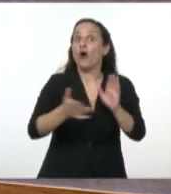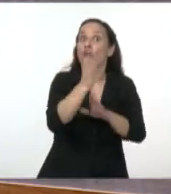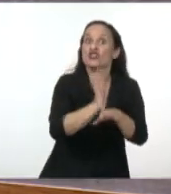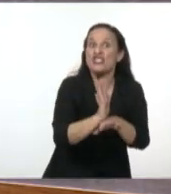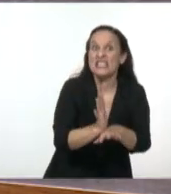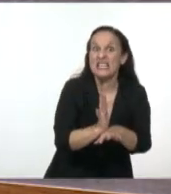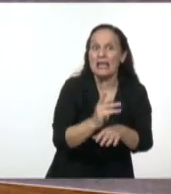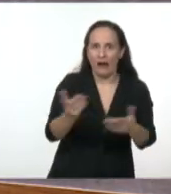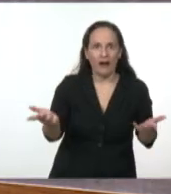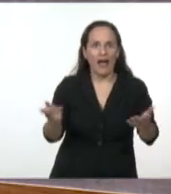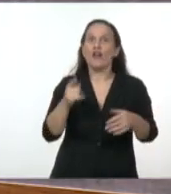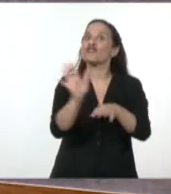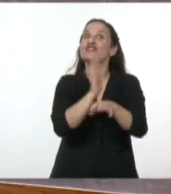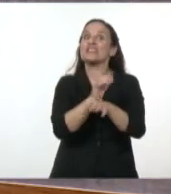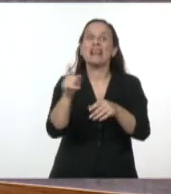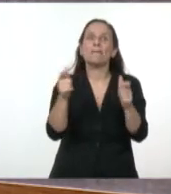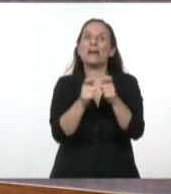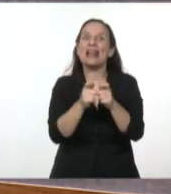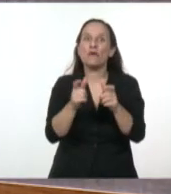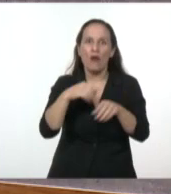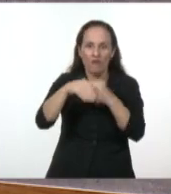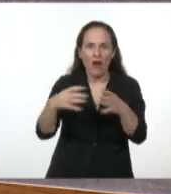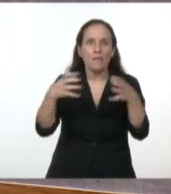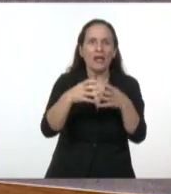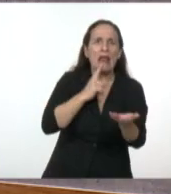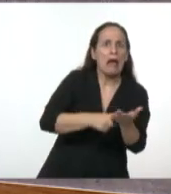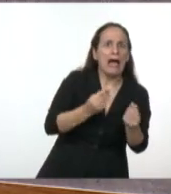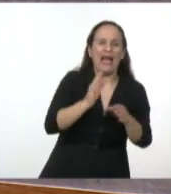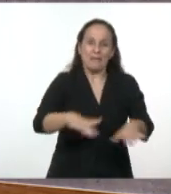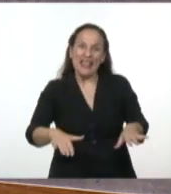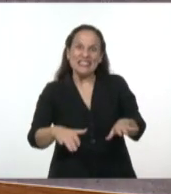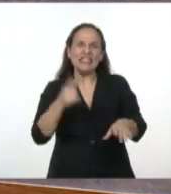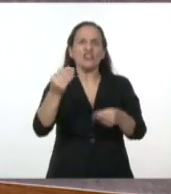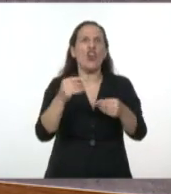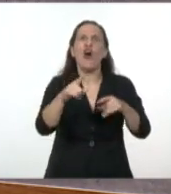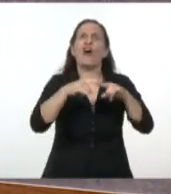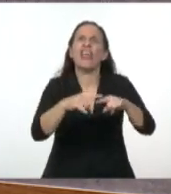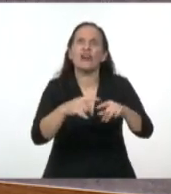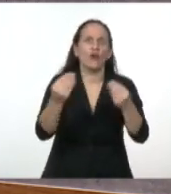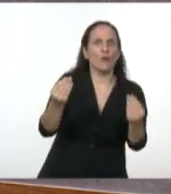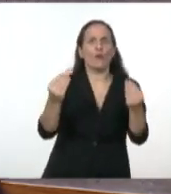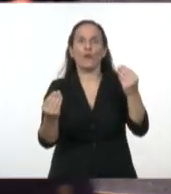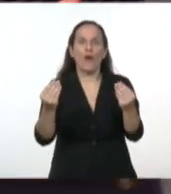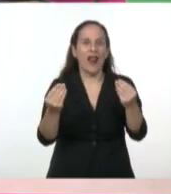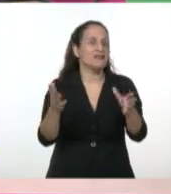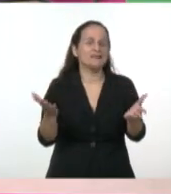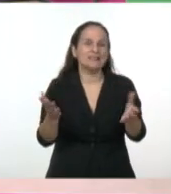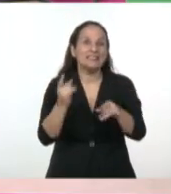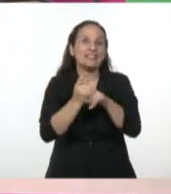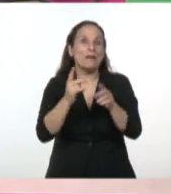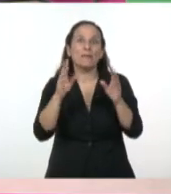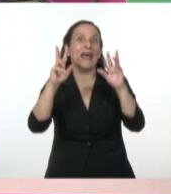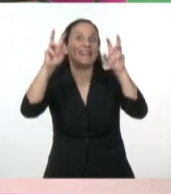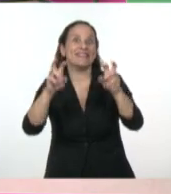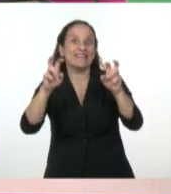al cine en familia. ¿Qué película vemos? Vemos una de terror, una para los más chiquititos, ¿no? Todo el tiempo, frente a un asunto que muchas